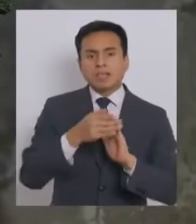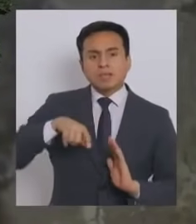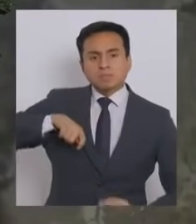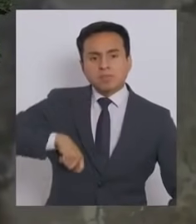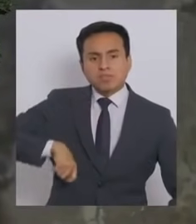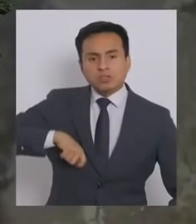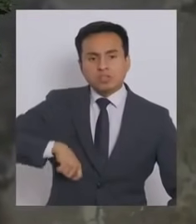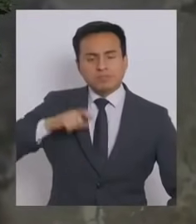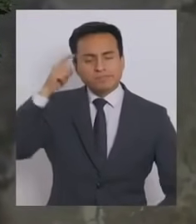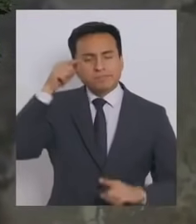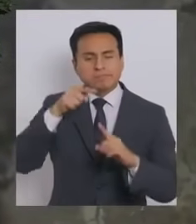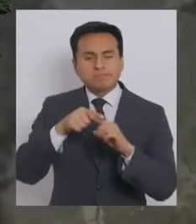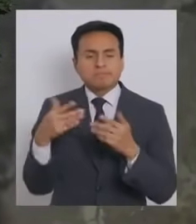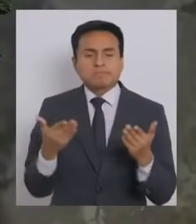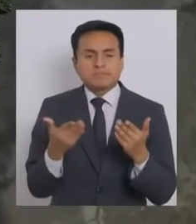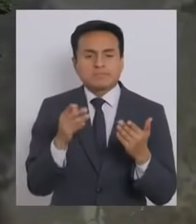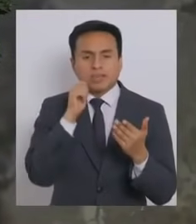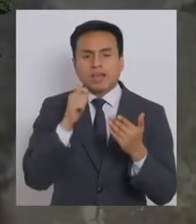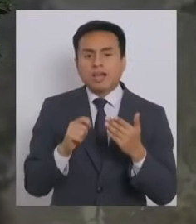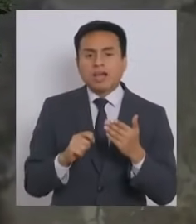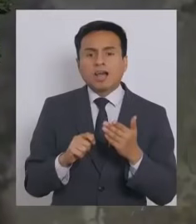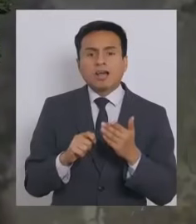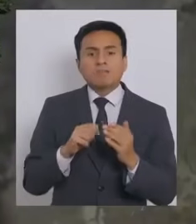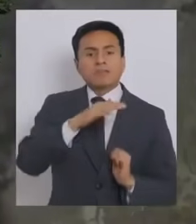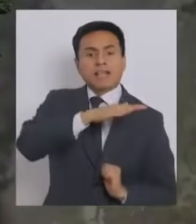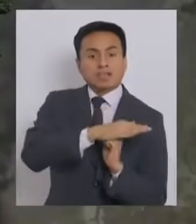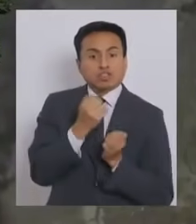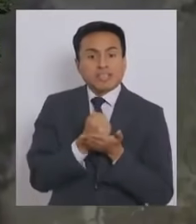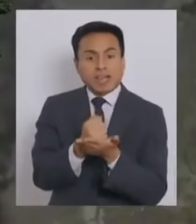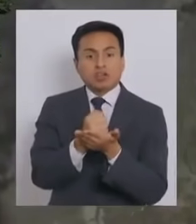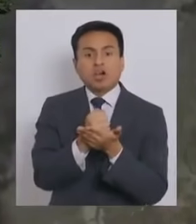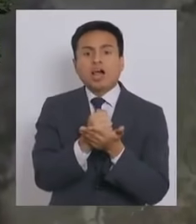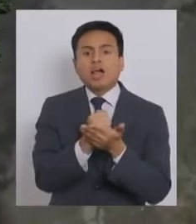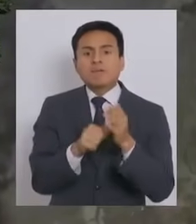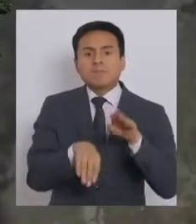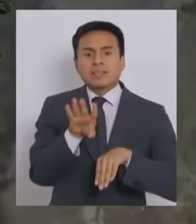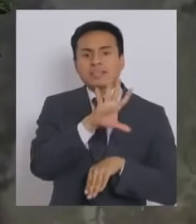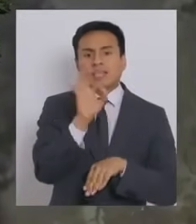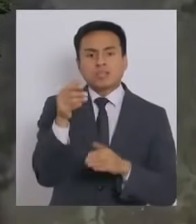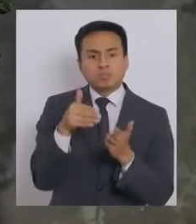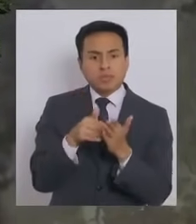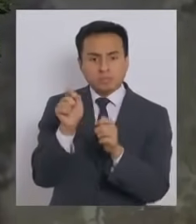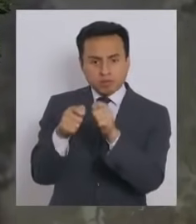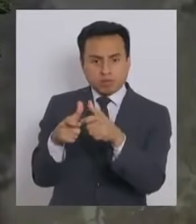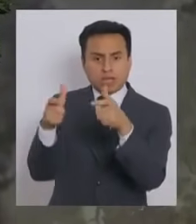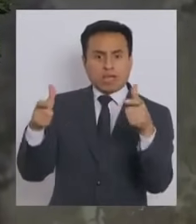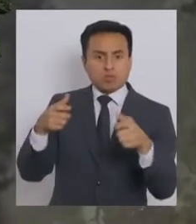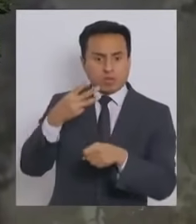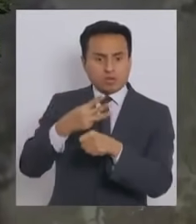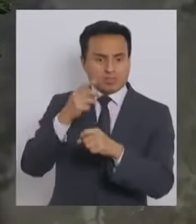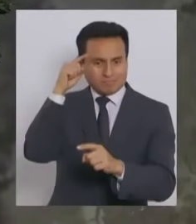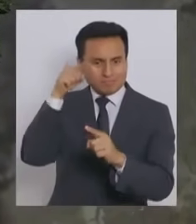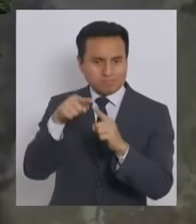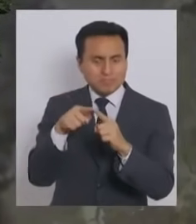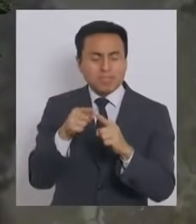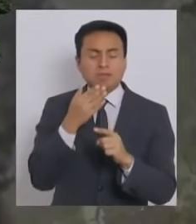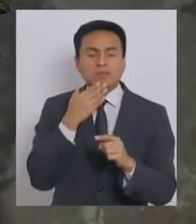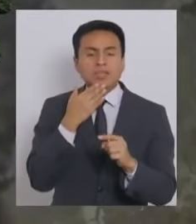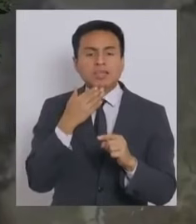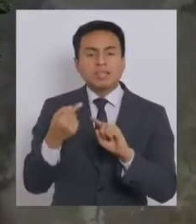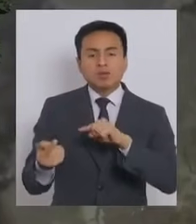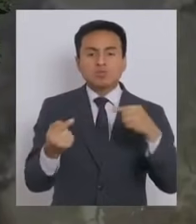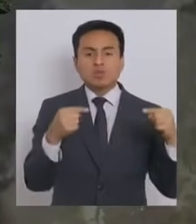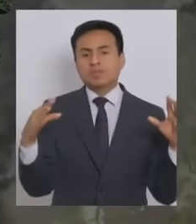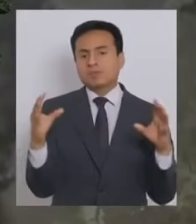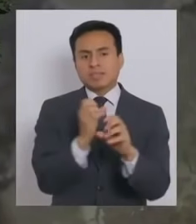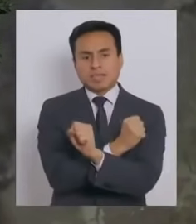que busca básicamente aumentar el pilar solidario a más de 500.000 adultos mayores e ingresará con discusión